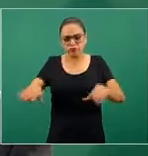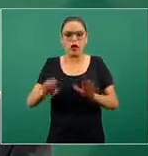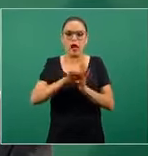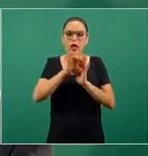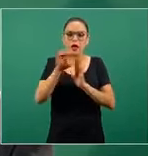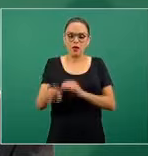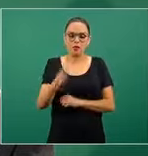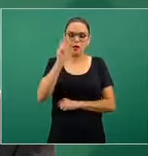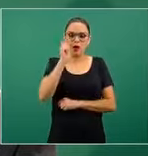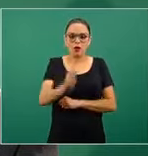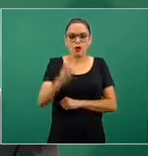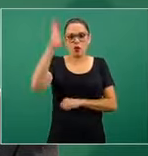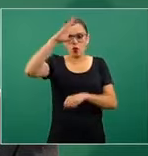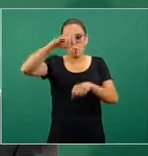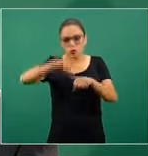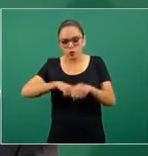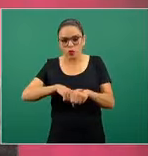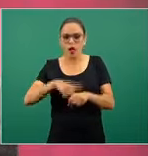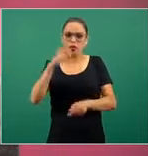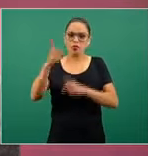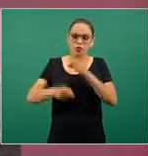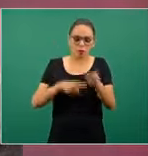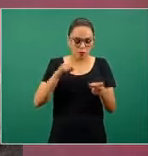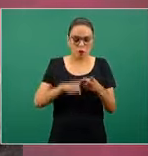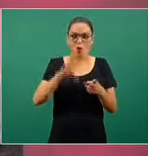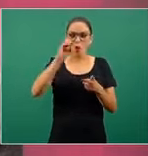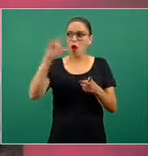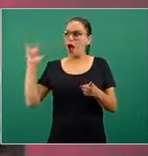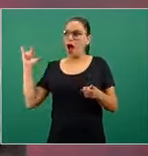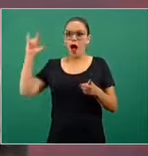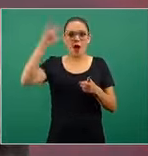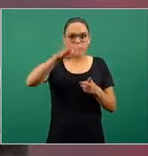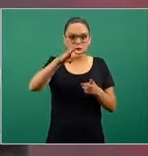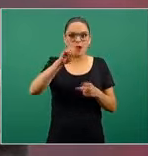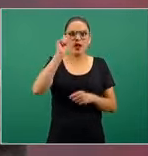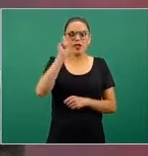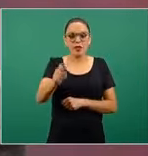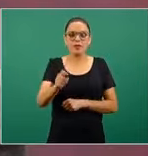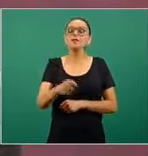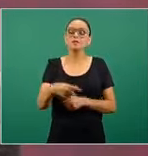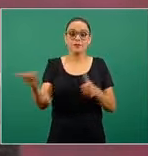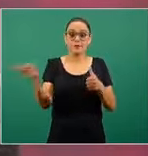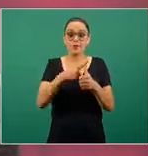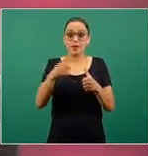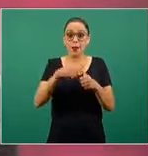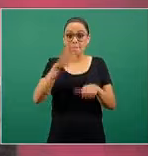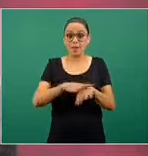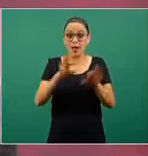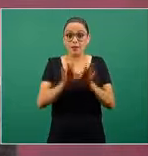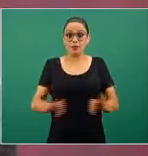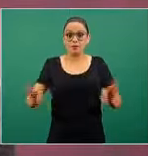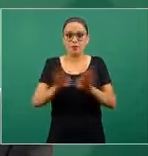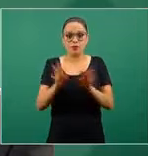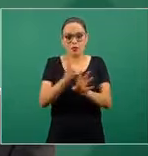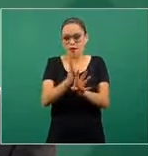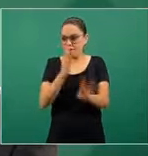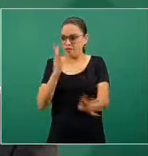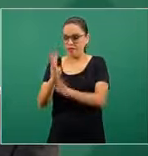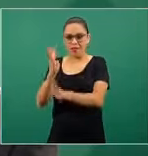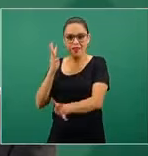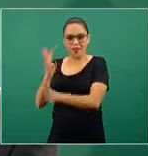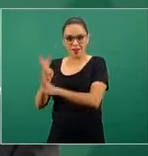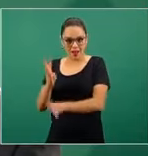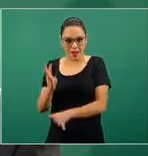deportivos o incluso el abordaje de los aviones, es que se ponen filas de prioridad, que en este caso indudablemente serán